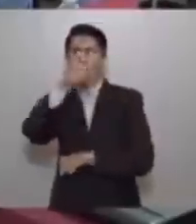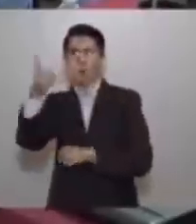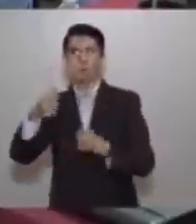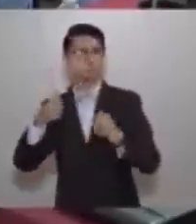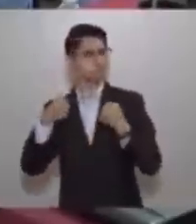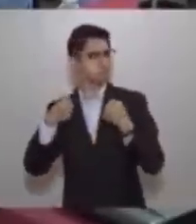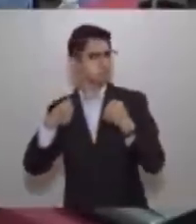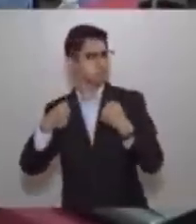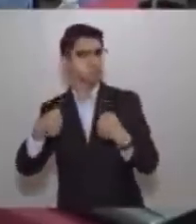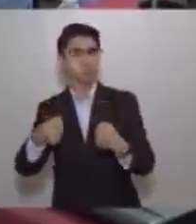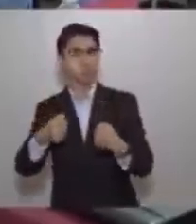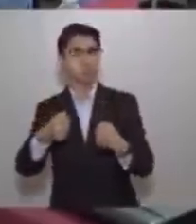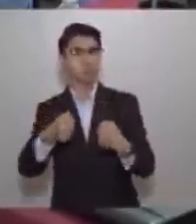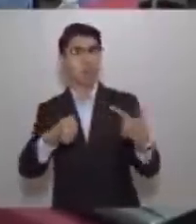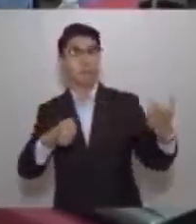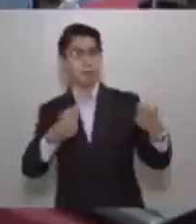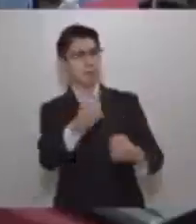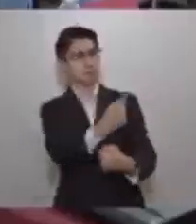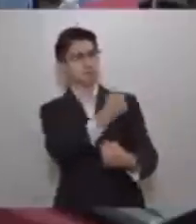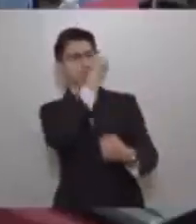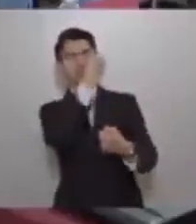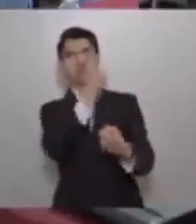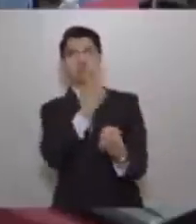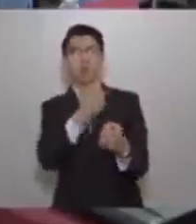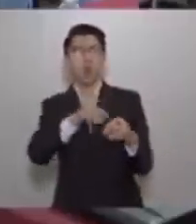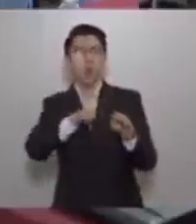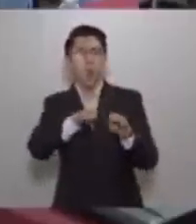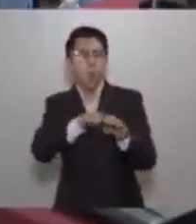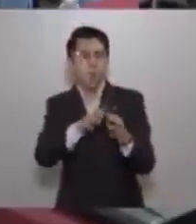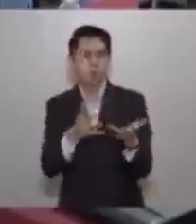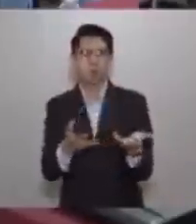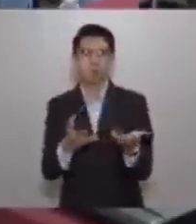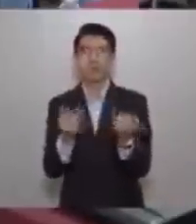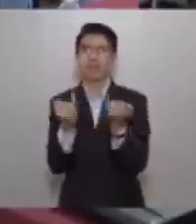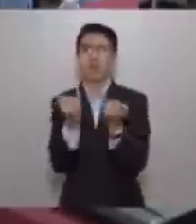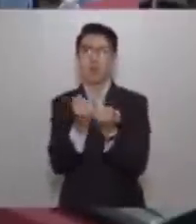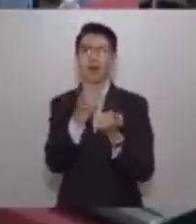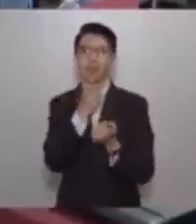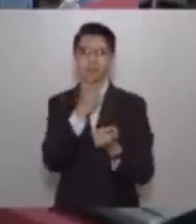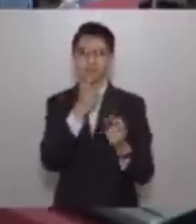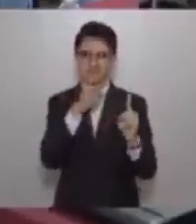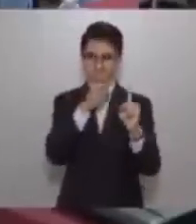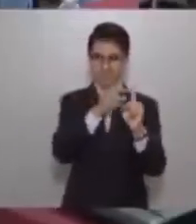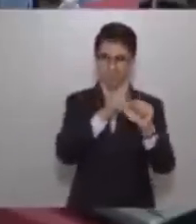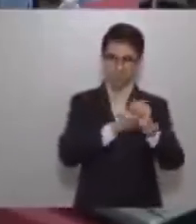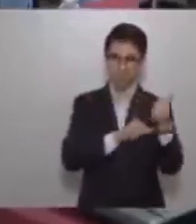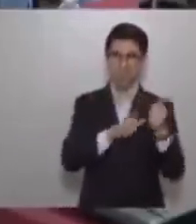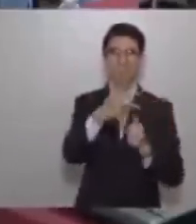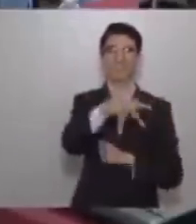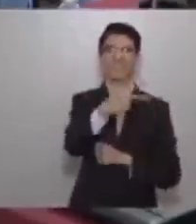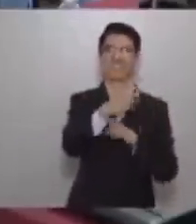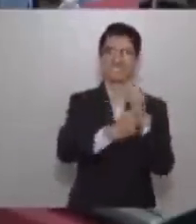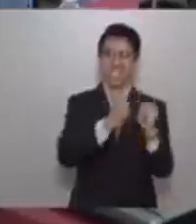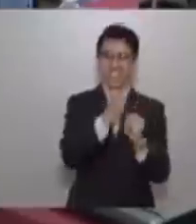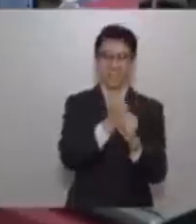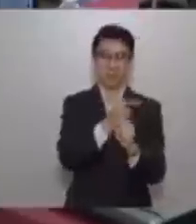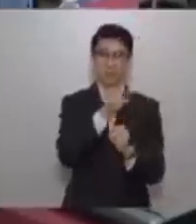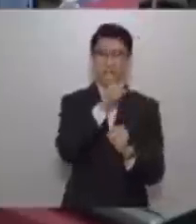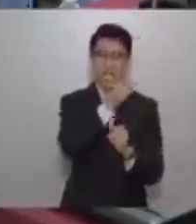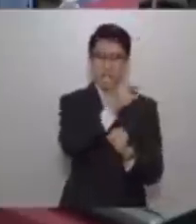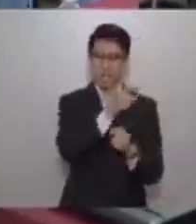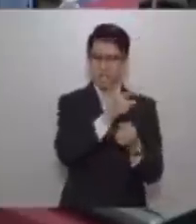del niño de 13 años, si también estaba en uno de los vehículos, si estaba cerca del lugar donde ocurrió la agresión. Y por